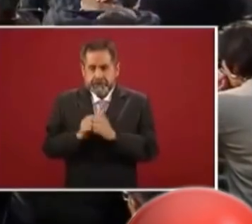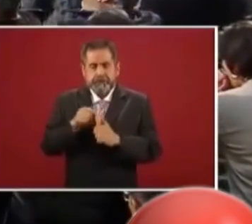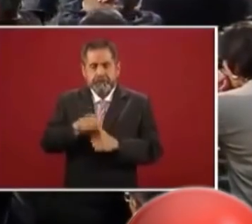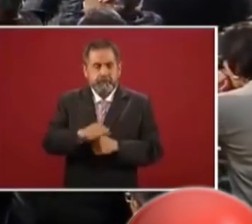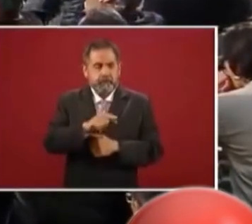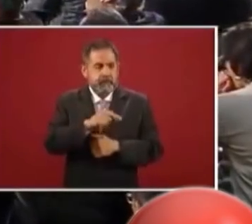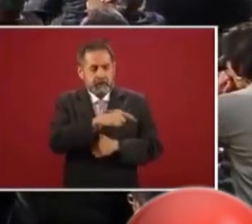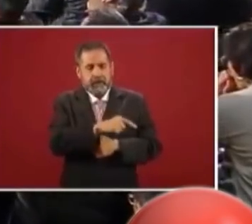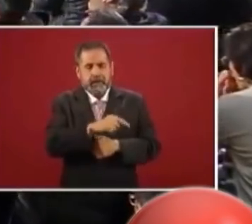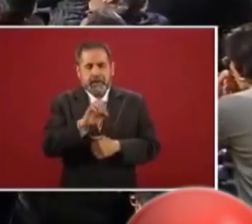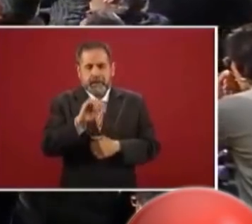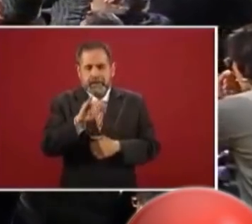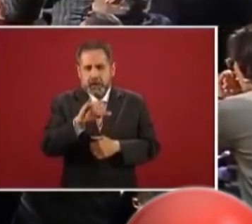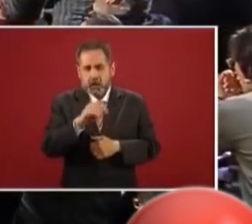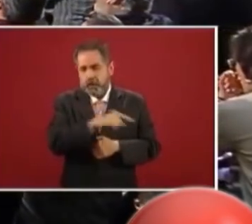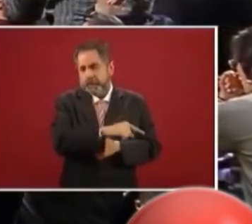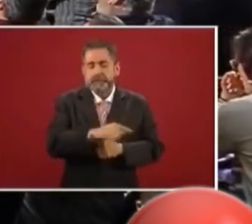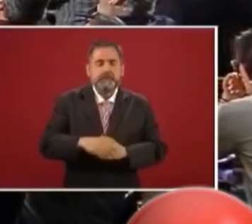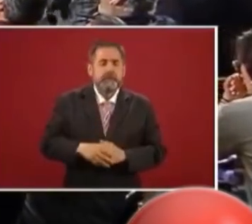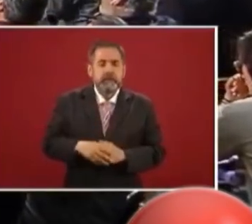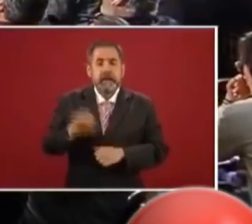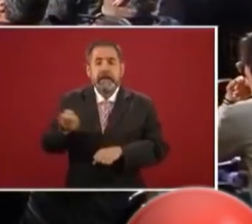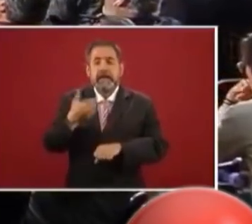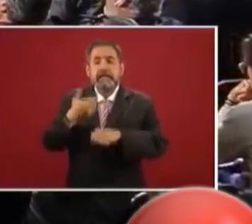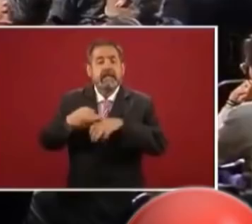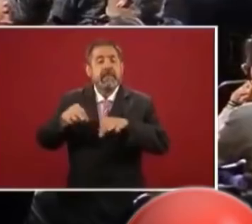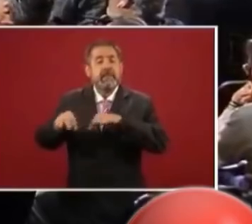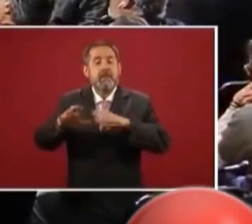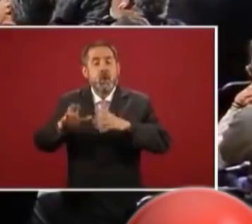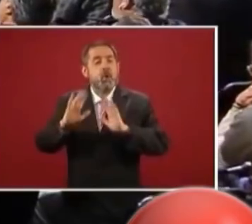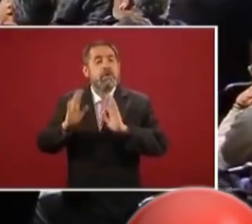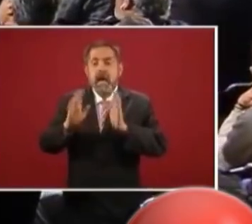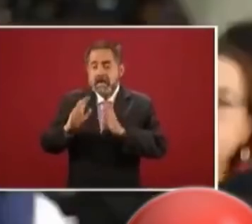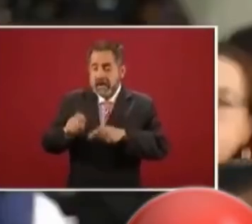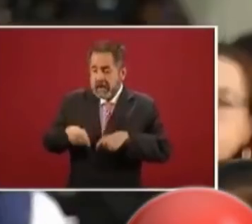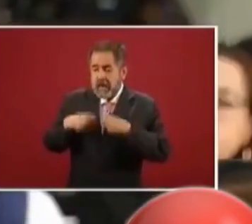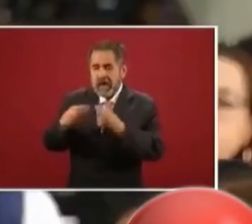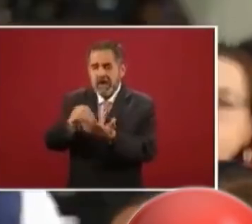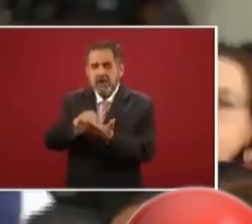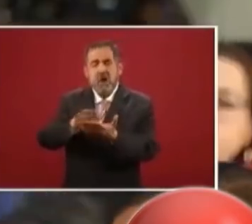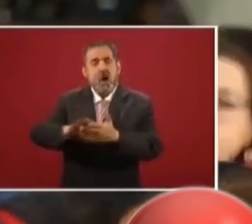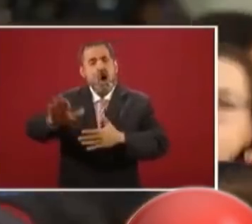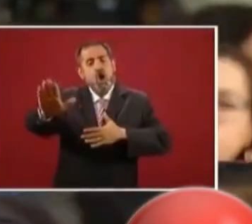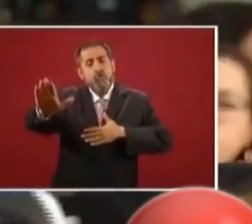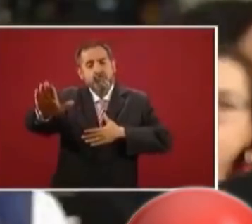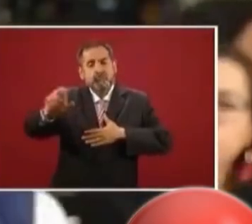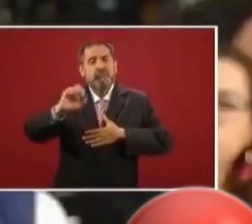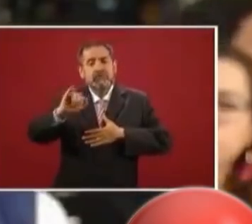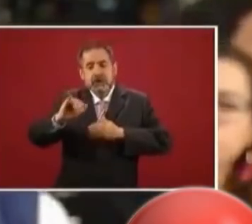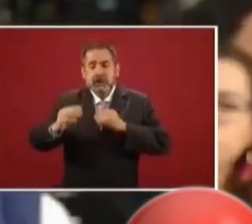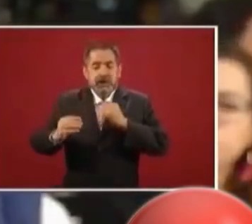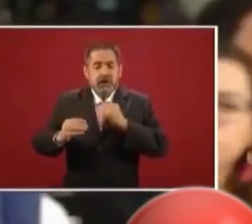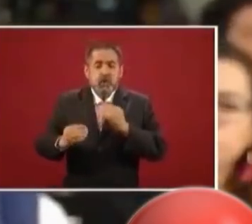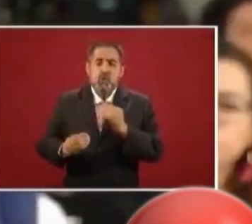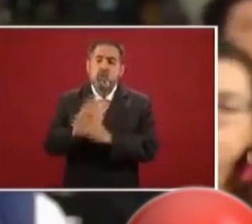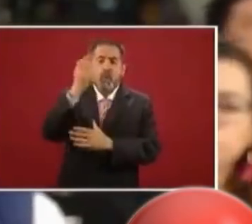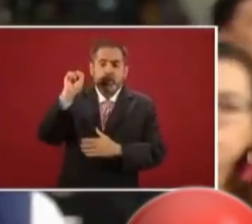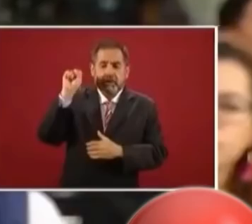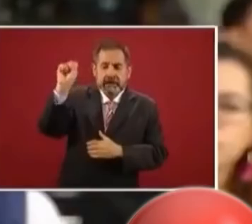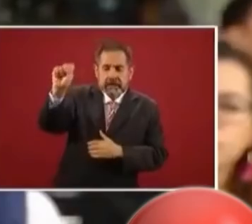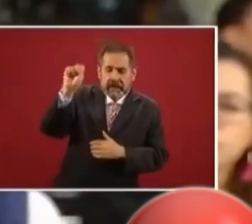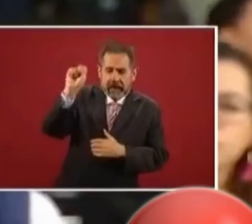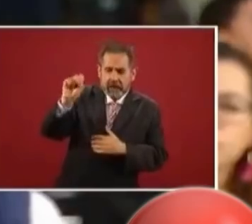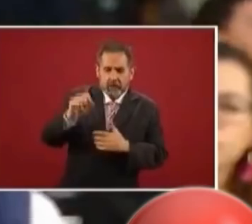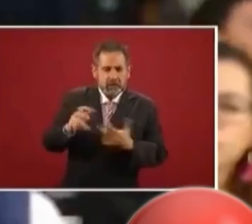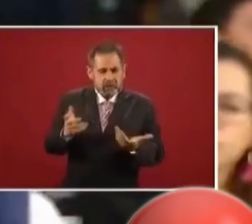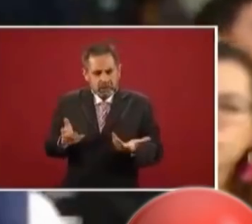Lozoya, la Secretaría del Trabajo ya le entregó registro y toma de nota a un nuevo sindicato. Es